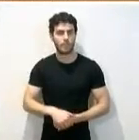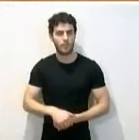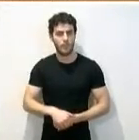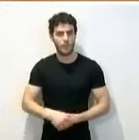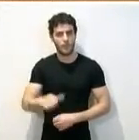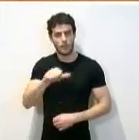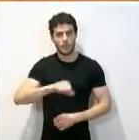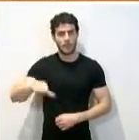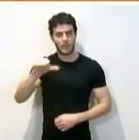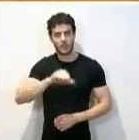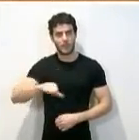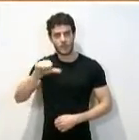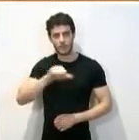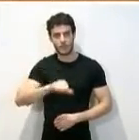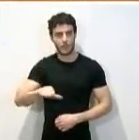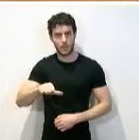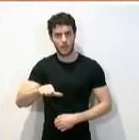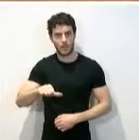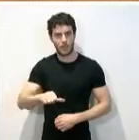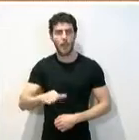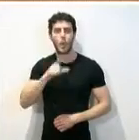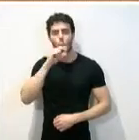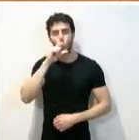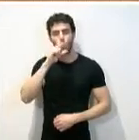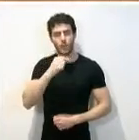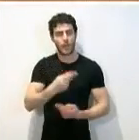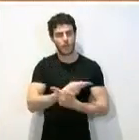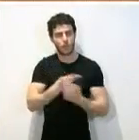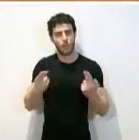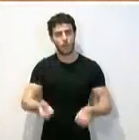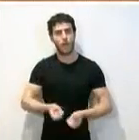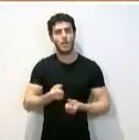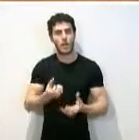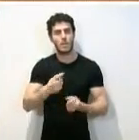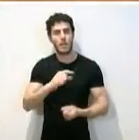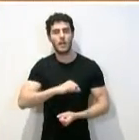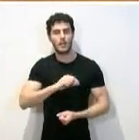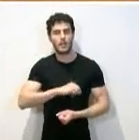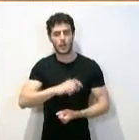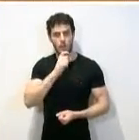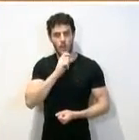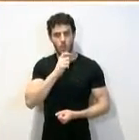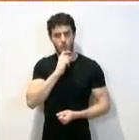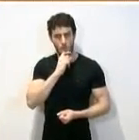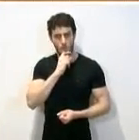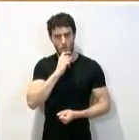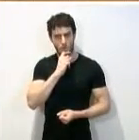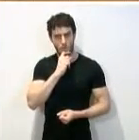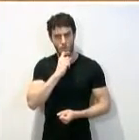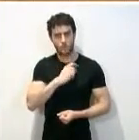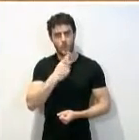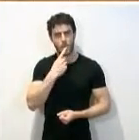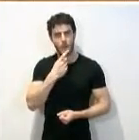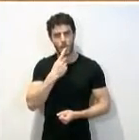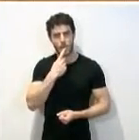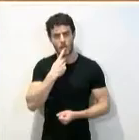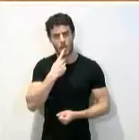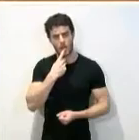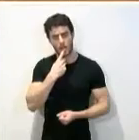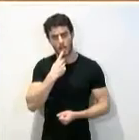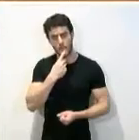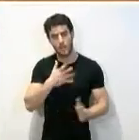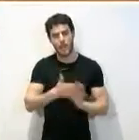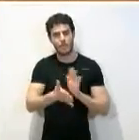semanas publicando mensajes en su perfil de Twitter donde contaba cómo se sentía, donde le ponía palabras a su infierno, donde